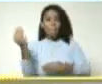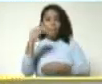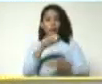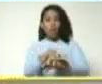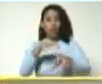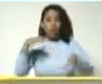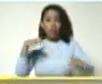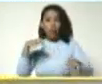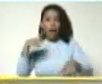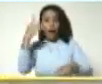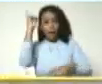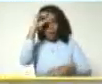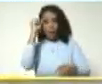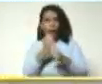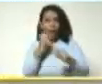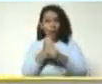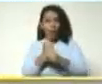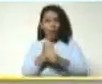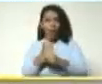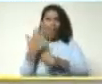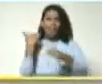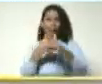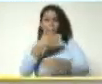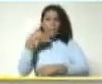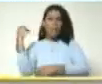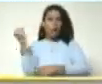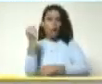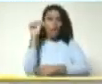están trabajando y les va mejor que los países que se fueron